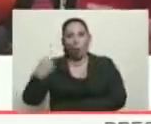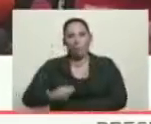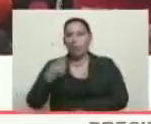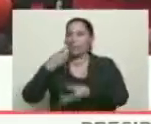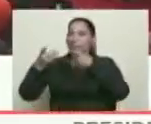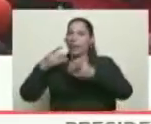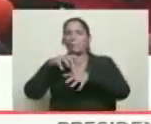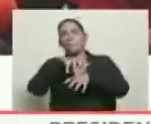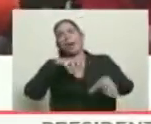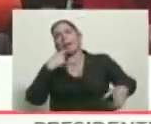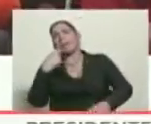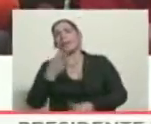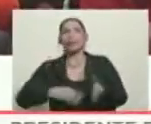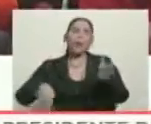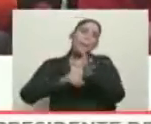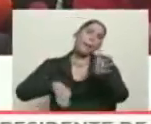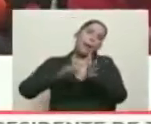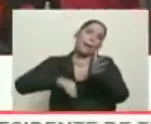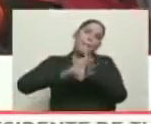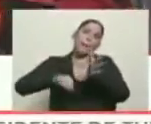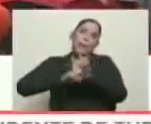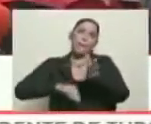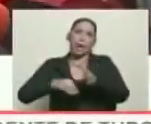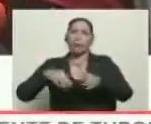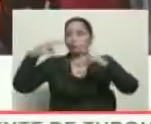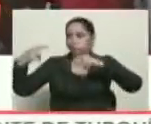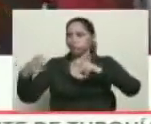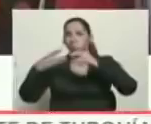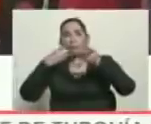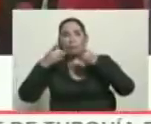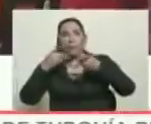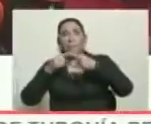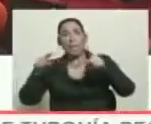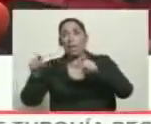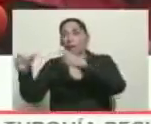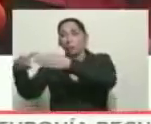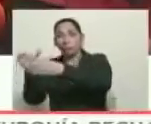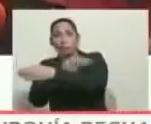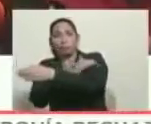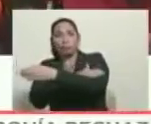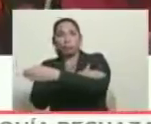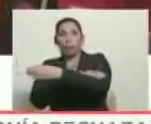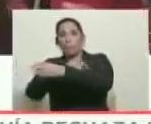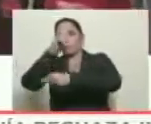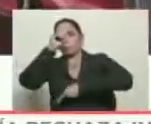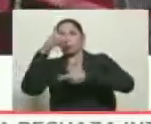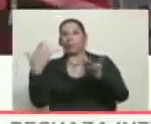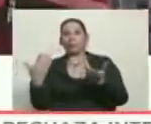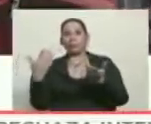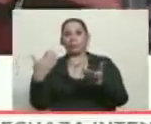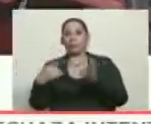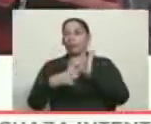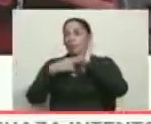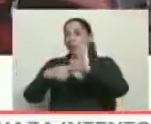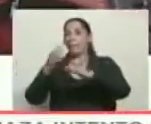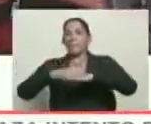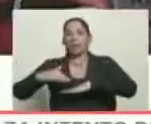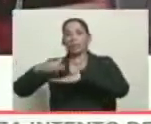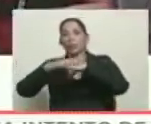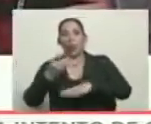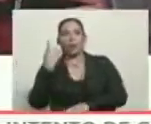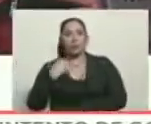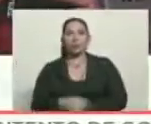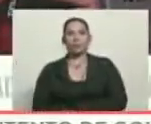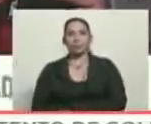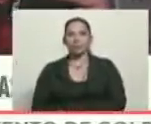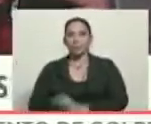dicho un millón de veces, un millón de veces, pero ellos insisten con la inactitud reflejada en lo que ocurrió en el día de ayer.